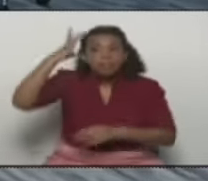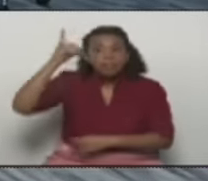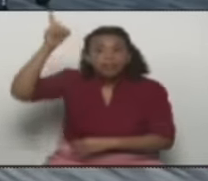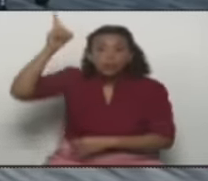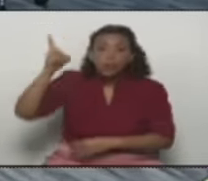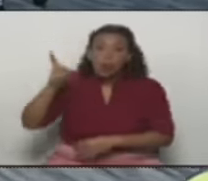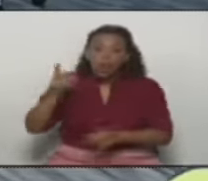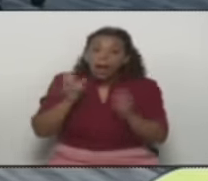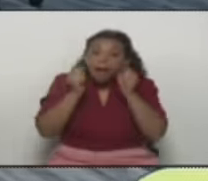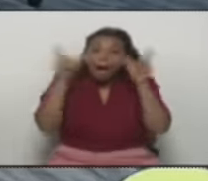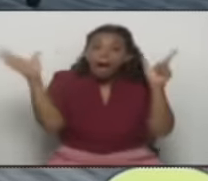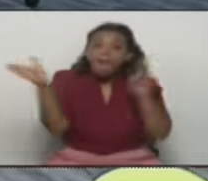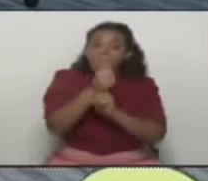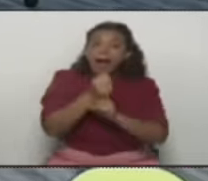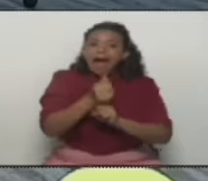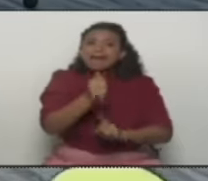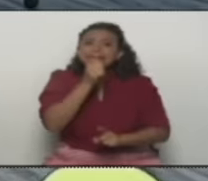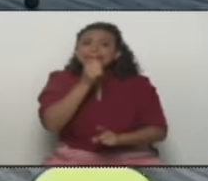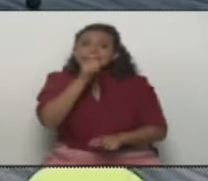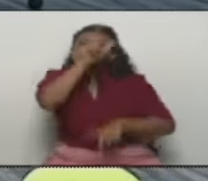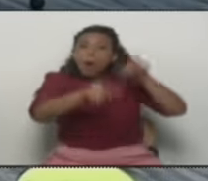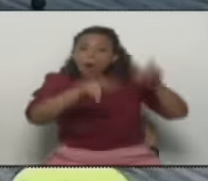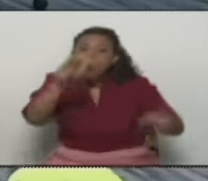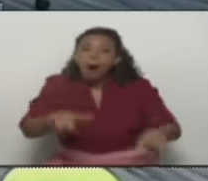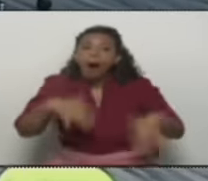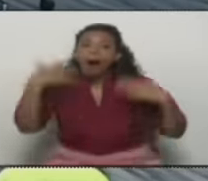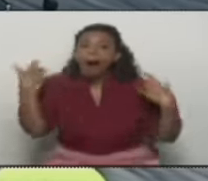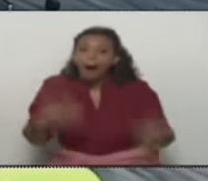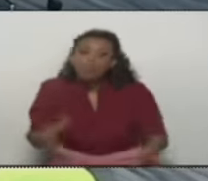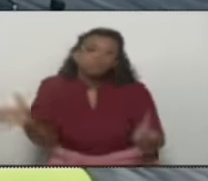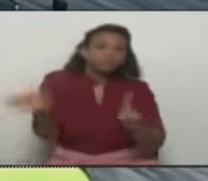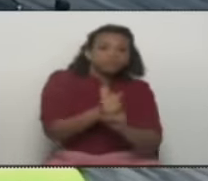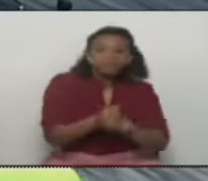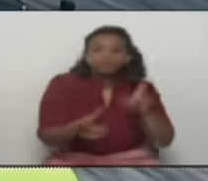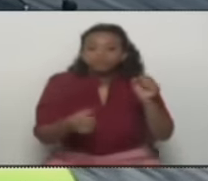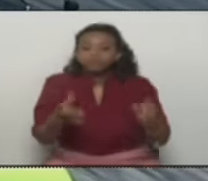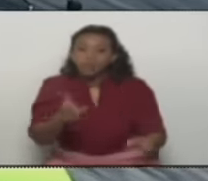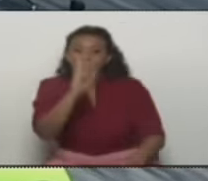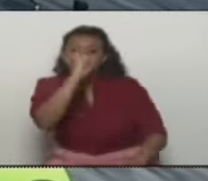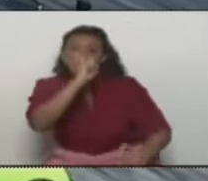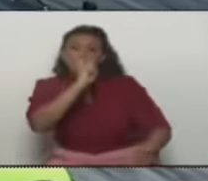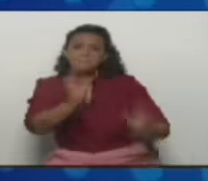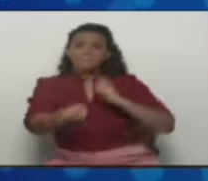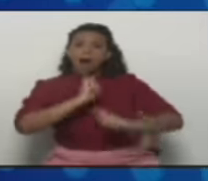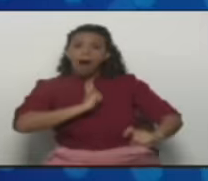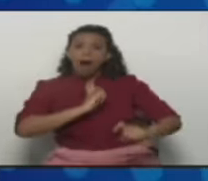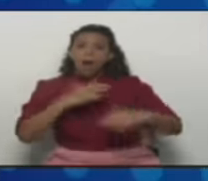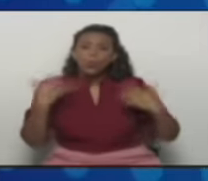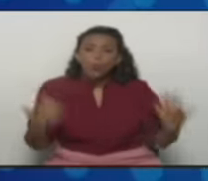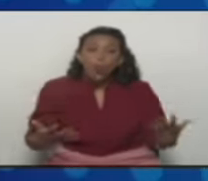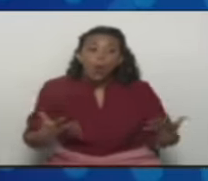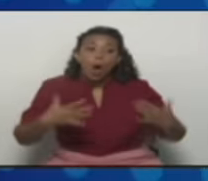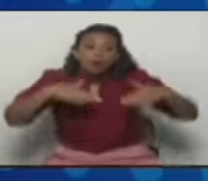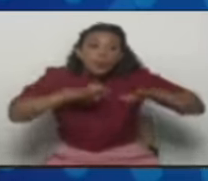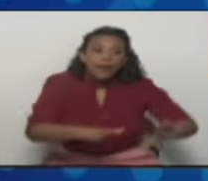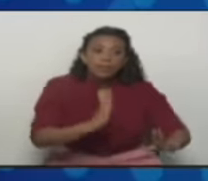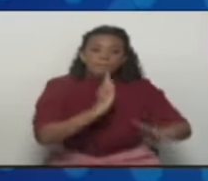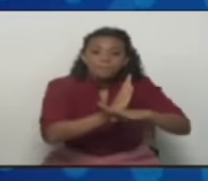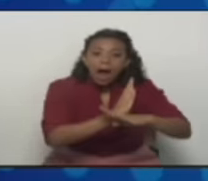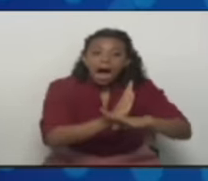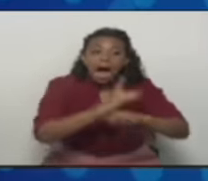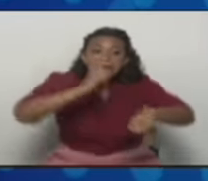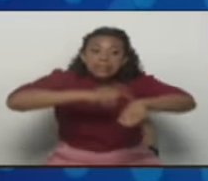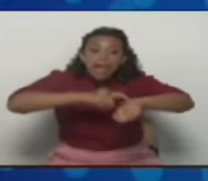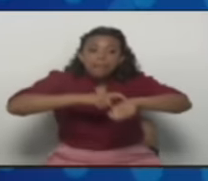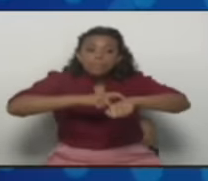de descubrir los pasos más criminales de los enemigos de nuestra patria y de neutralizarlos a